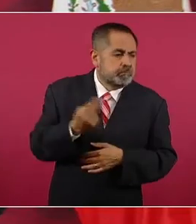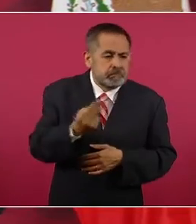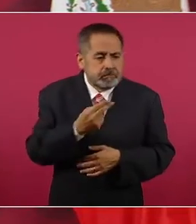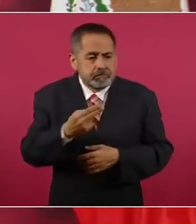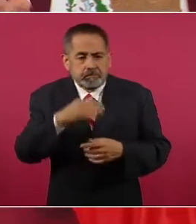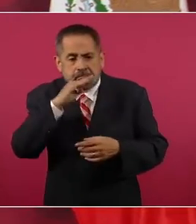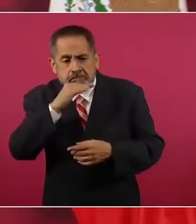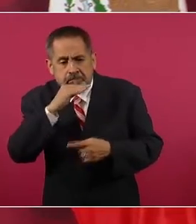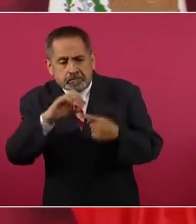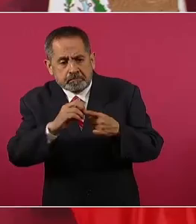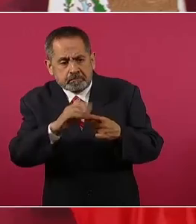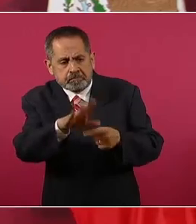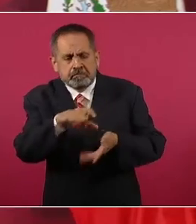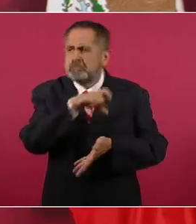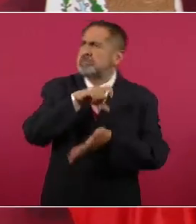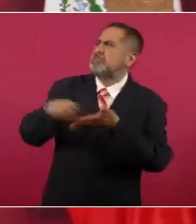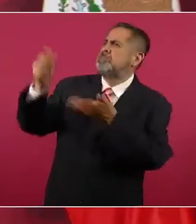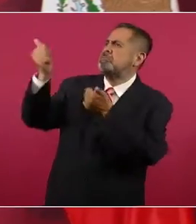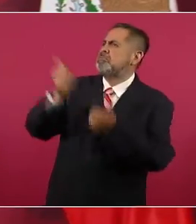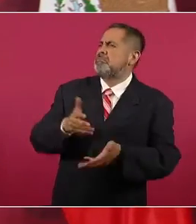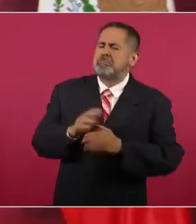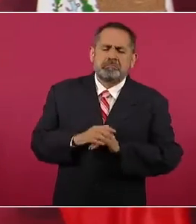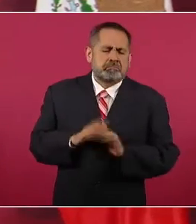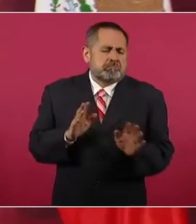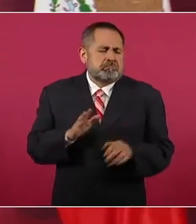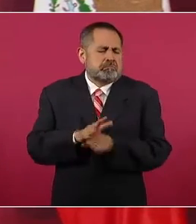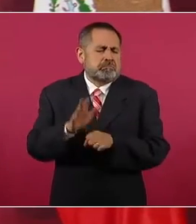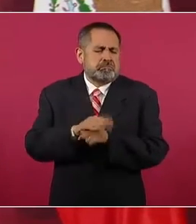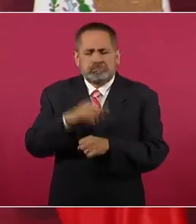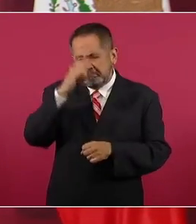frijol, se podía comprar afuera.